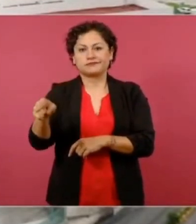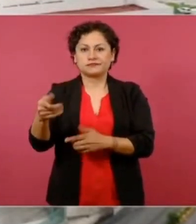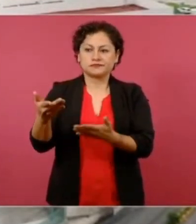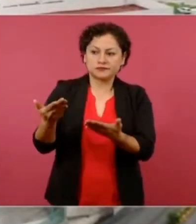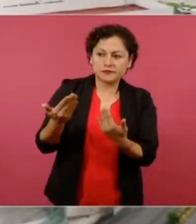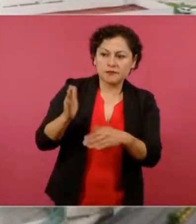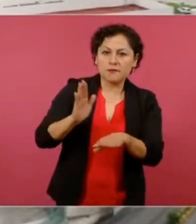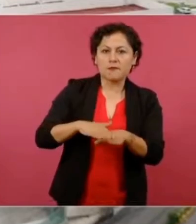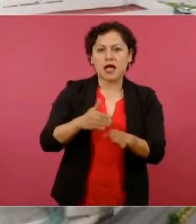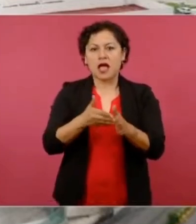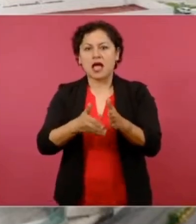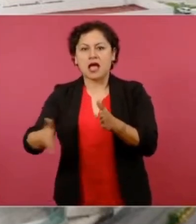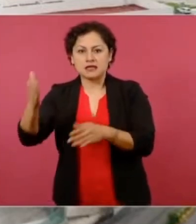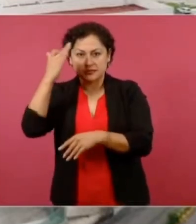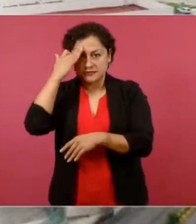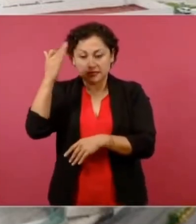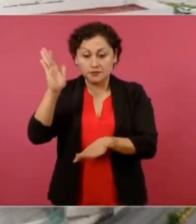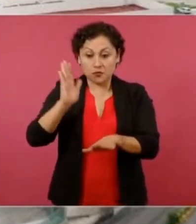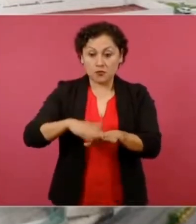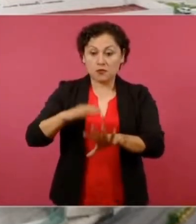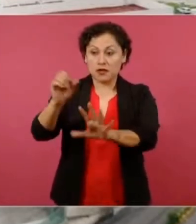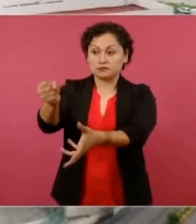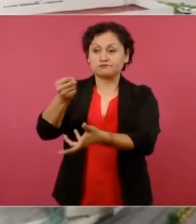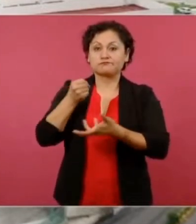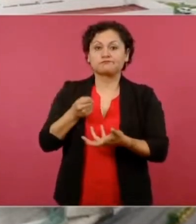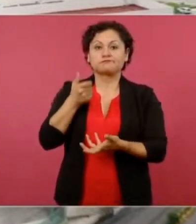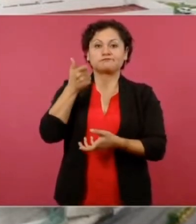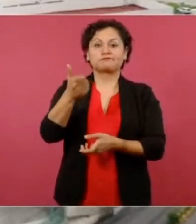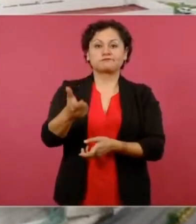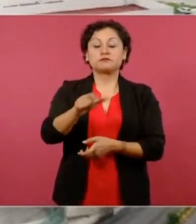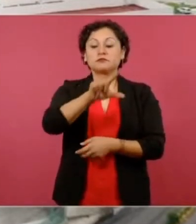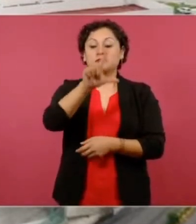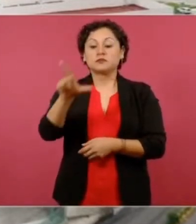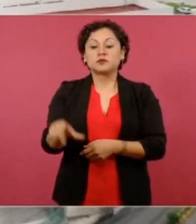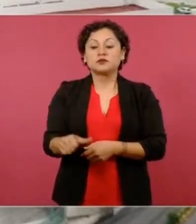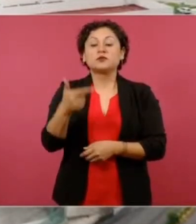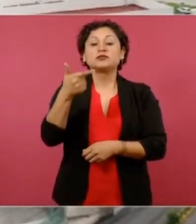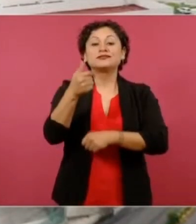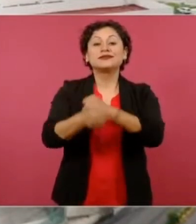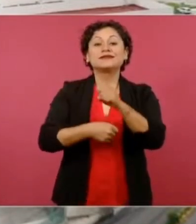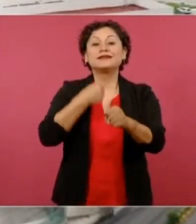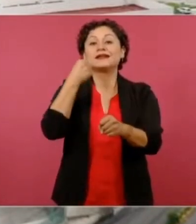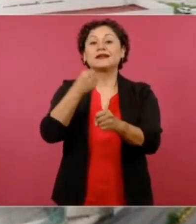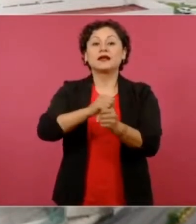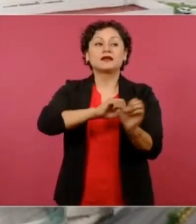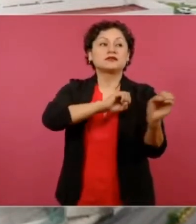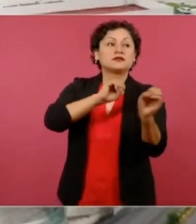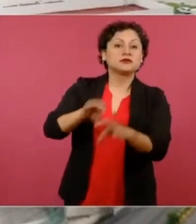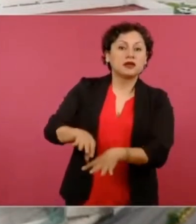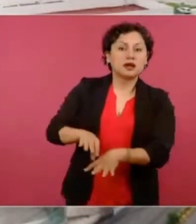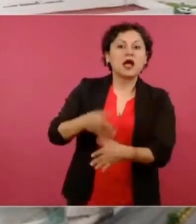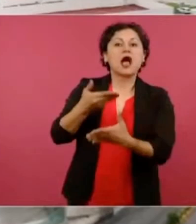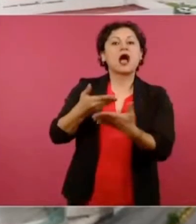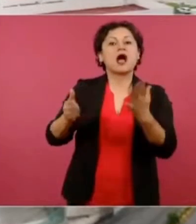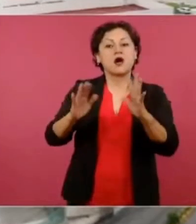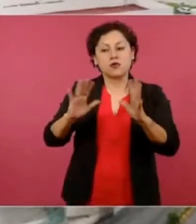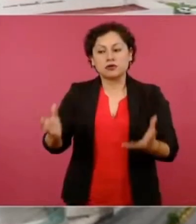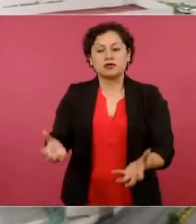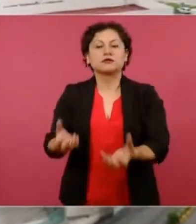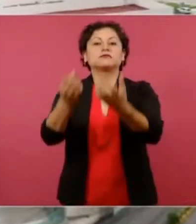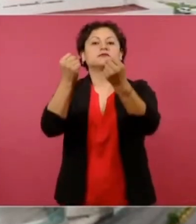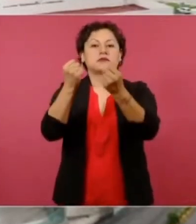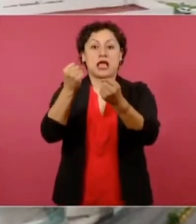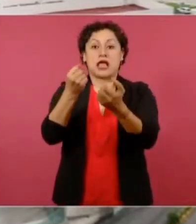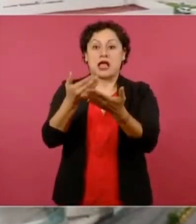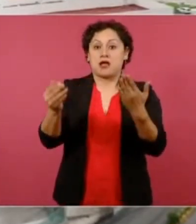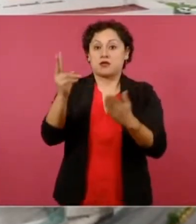tiempo, incrementos de presupuesto. Y después de 7 años de abandono fue puesto en operaciones ahora ya